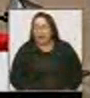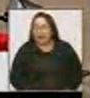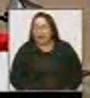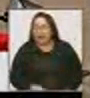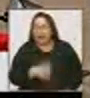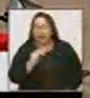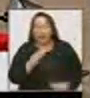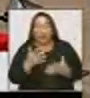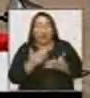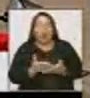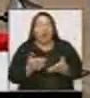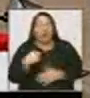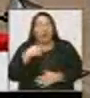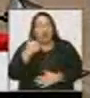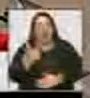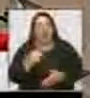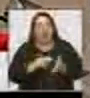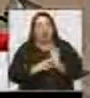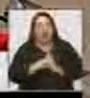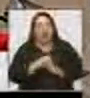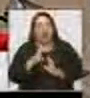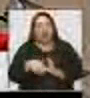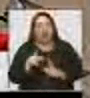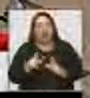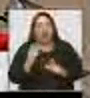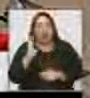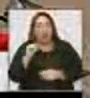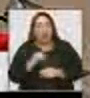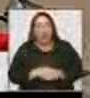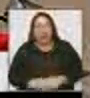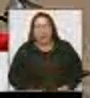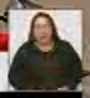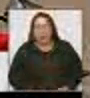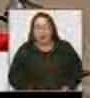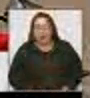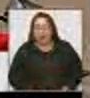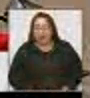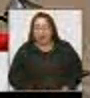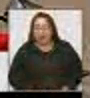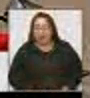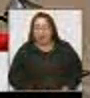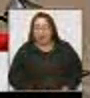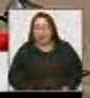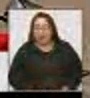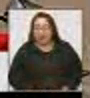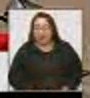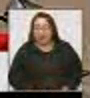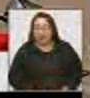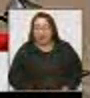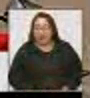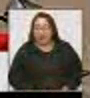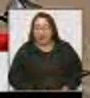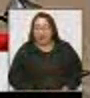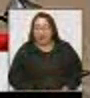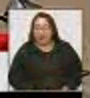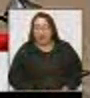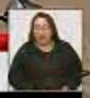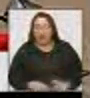y no es poca cosa, porque el día de mañana un mal banquero, que no estoy diciendo que sea el caso, tiene una empresa en situación de